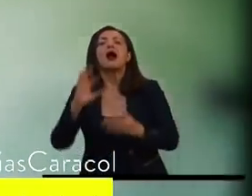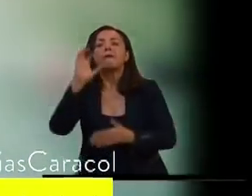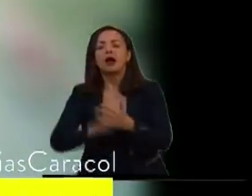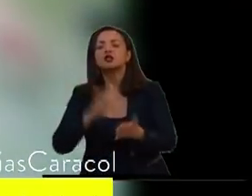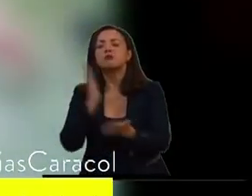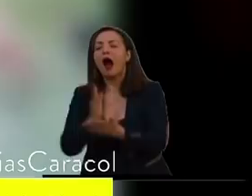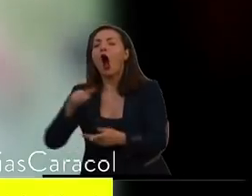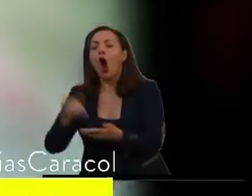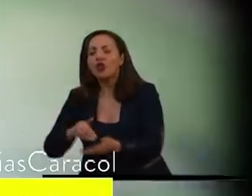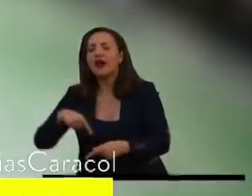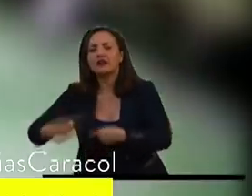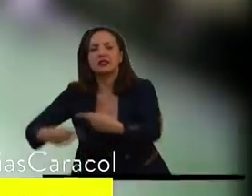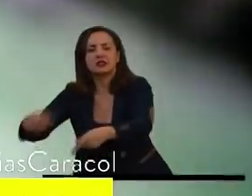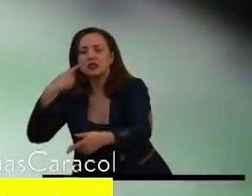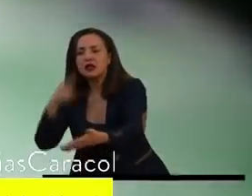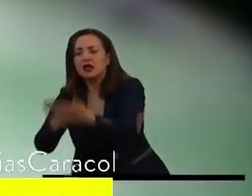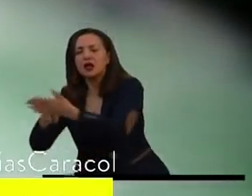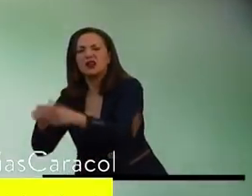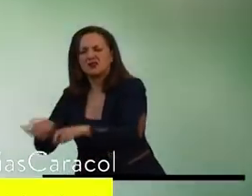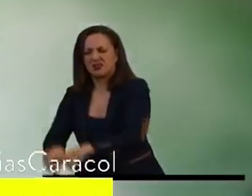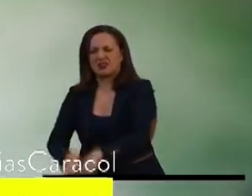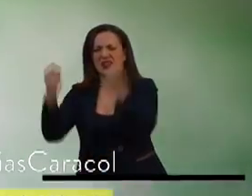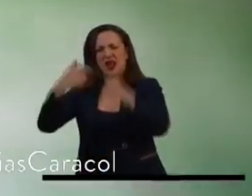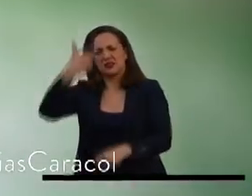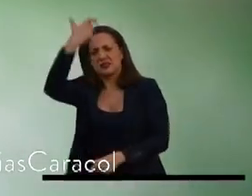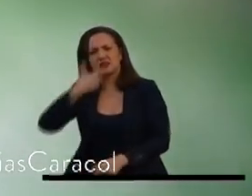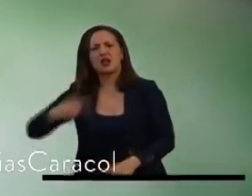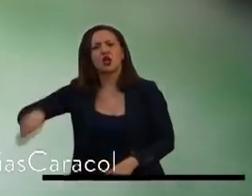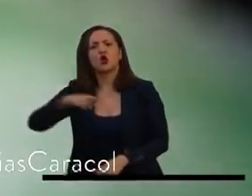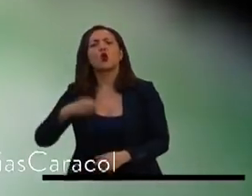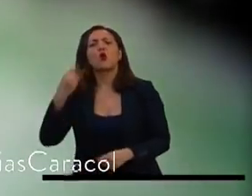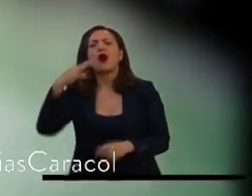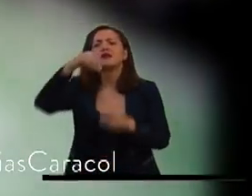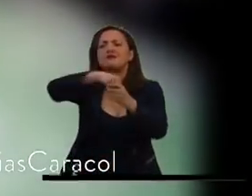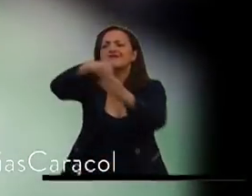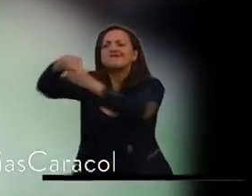repitan y empañen el trabajo serio y responsable de más de 200 guarderías en el país.